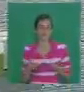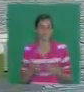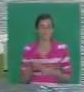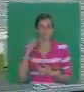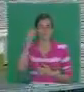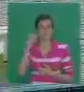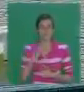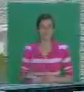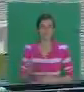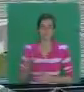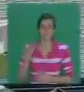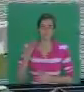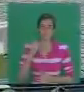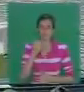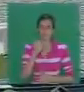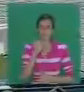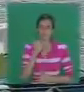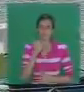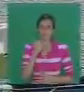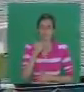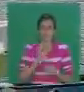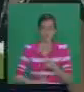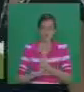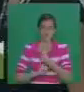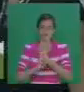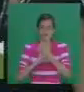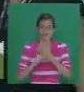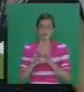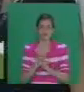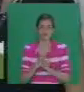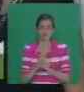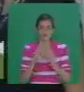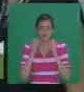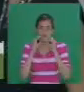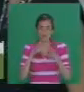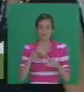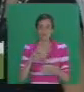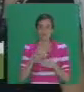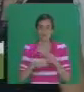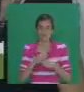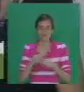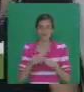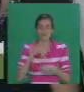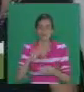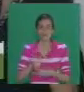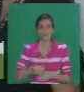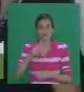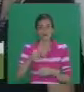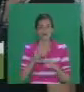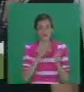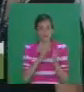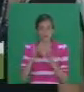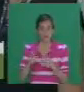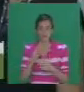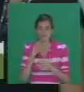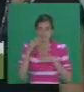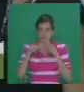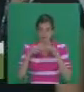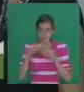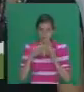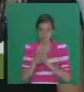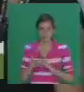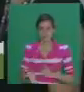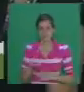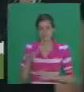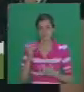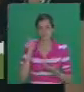la importancia basado en los beneficios que se han brindado y a través de esto va a haber una mayor organización? Coméntanos de la importancia entonces